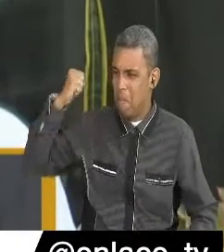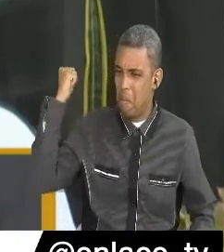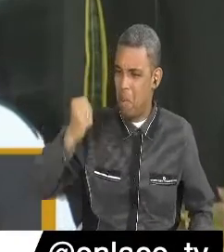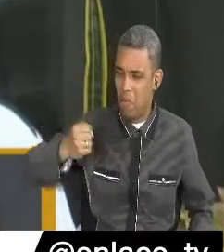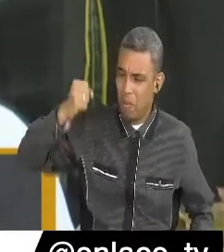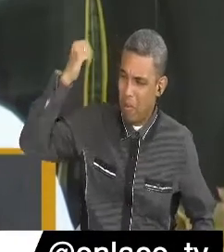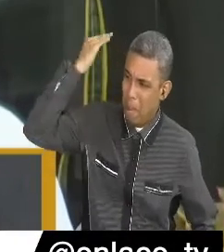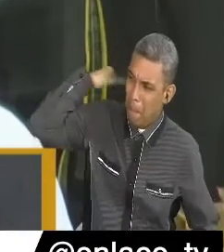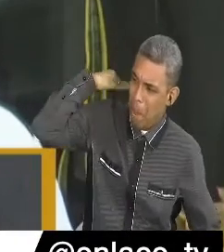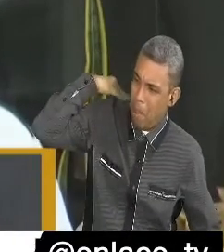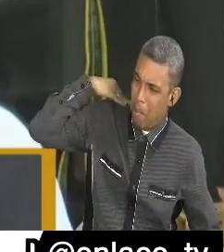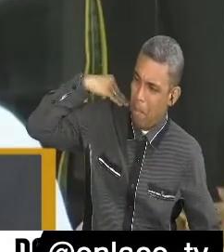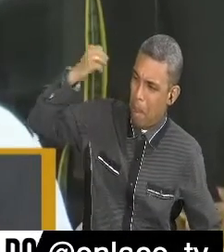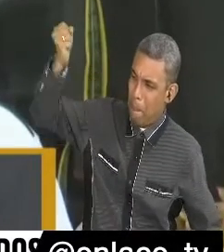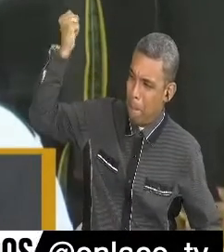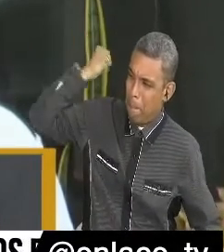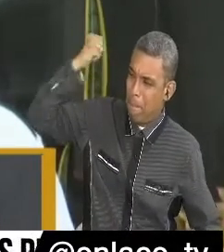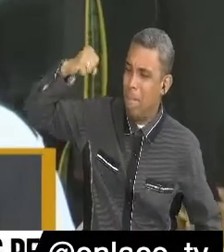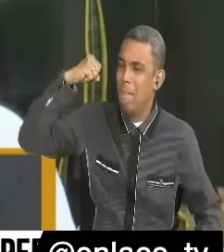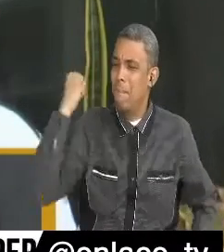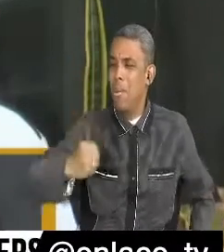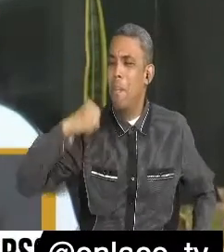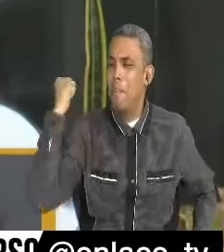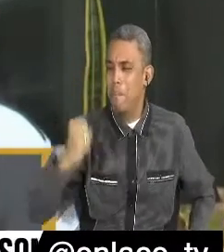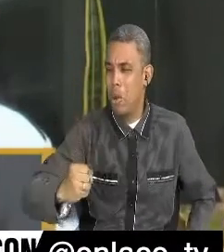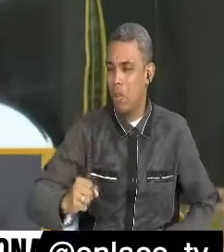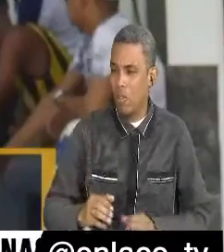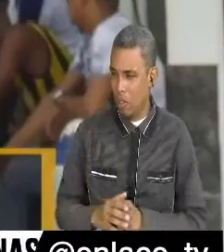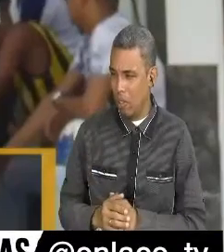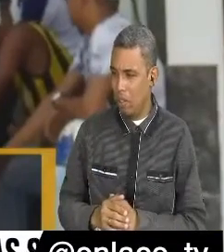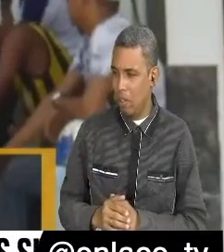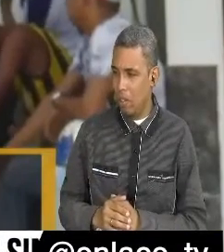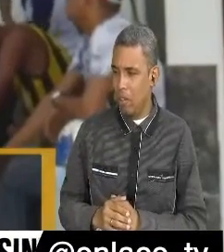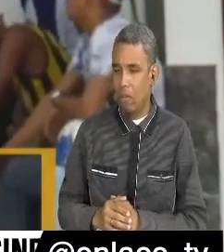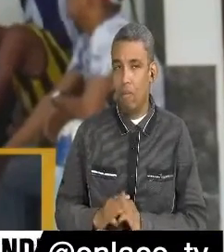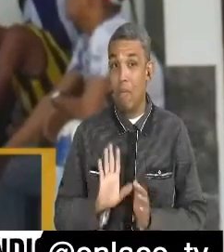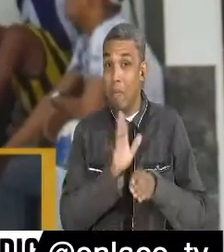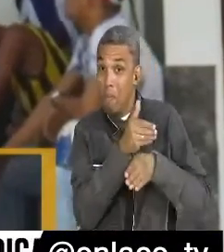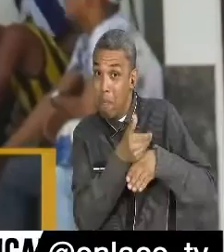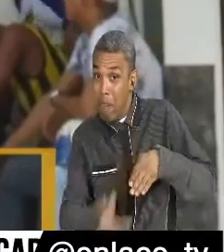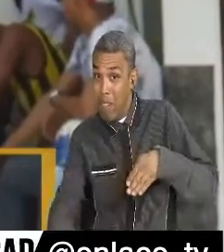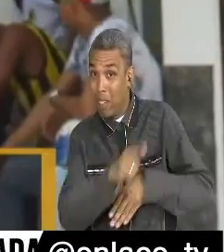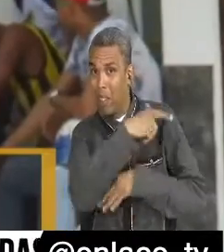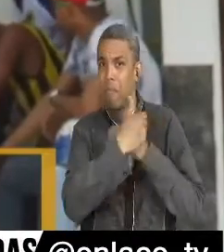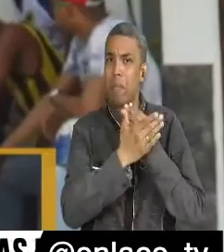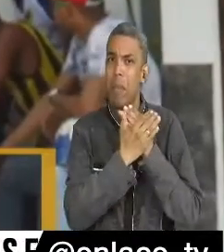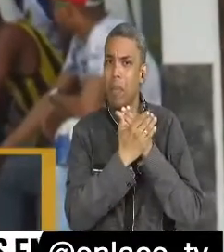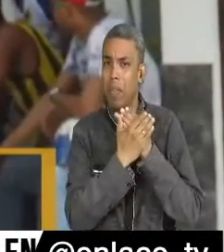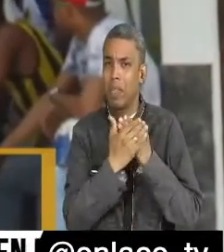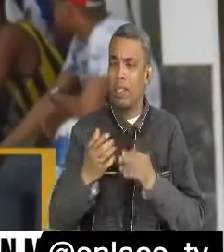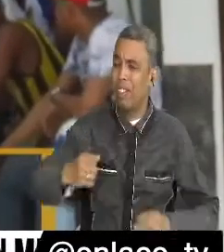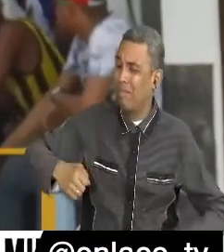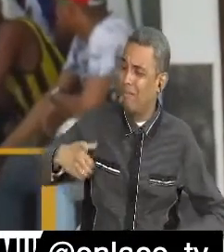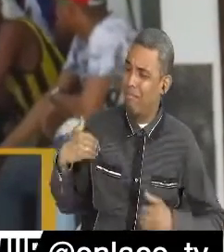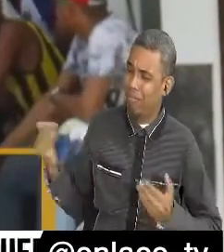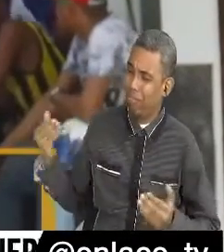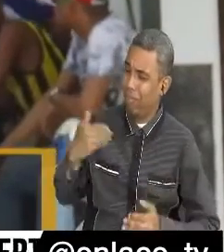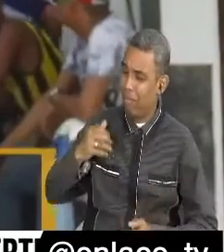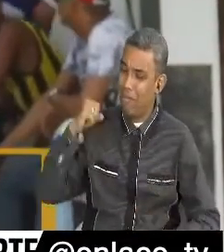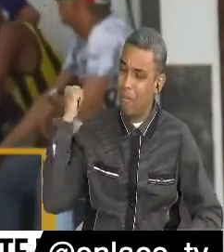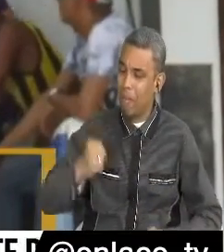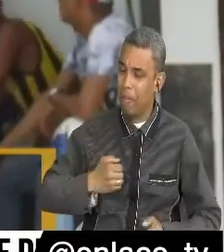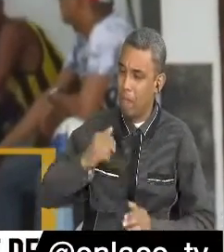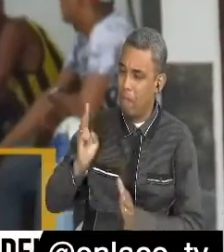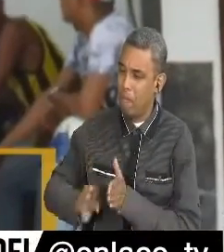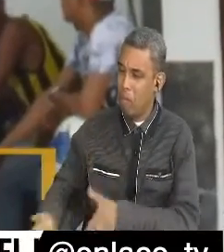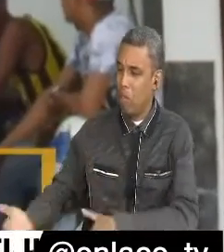informa que definitivamente a Carlos Andrés lo habían matado. Y es que él nos explica qué pasó con su hijo. Don Carlos